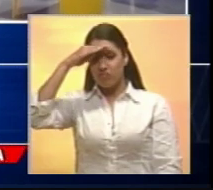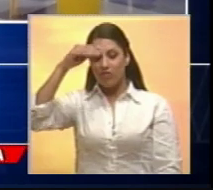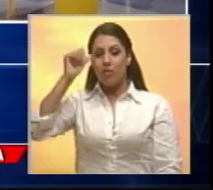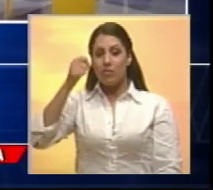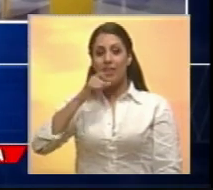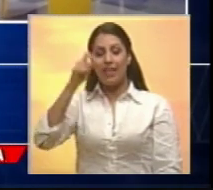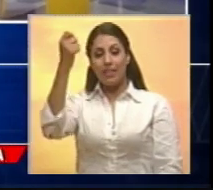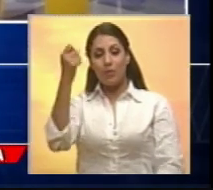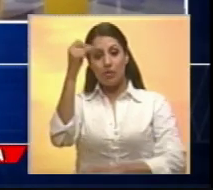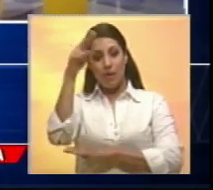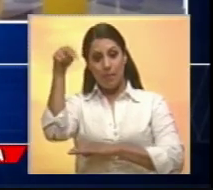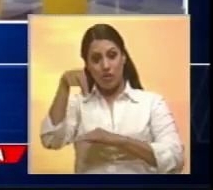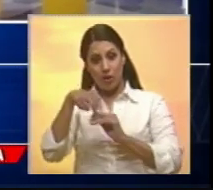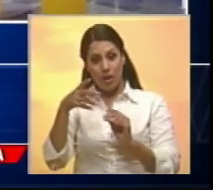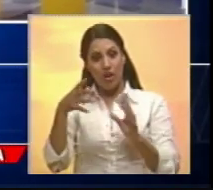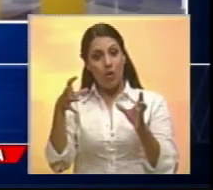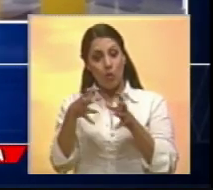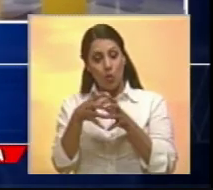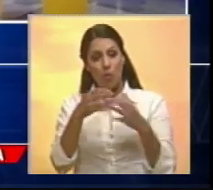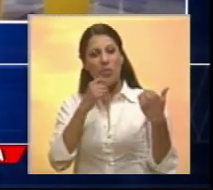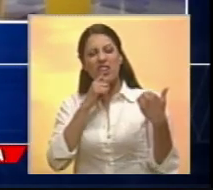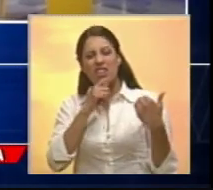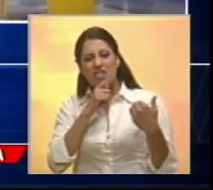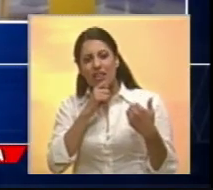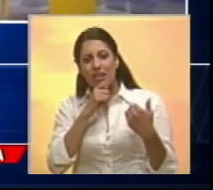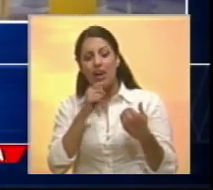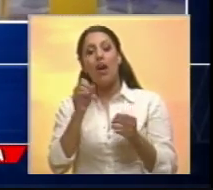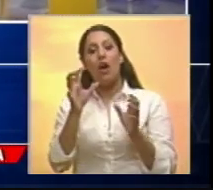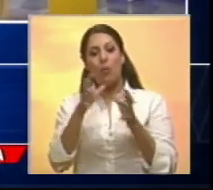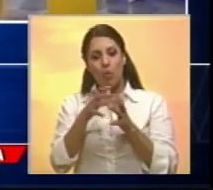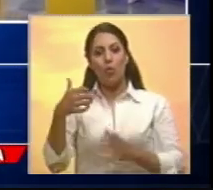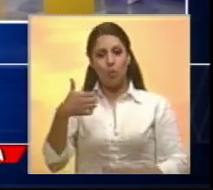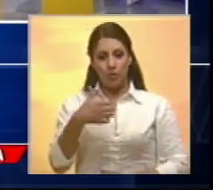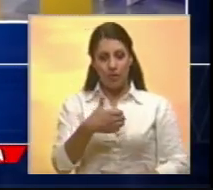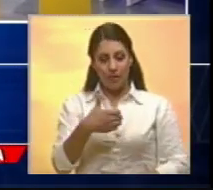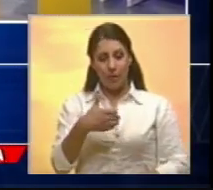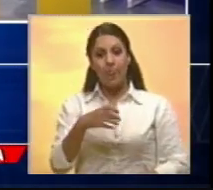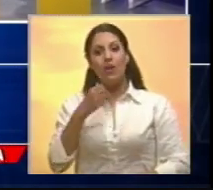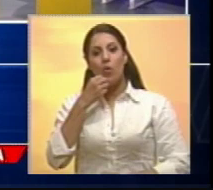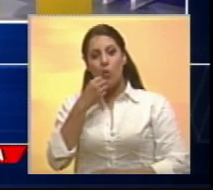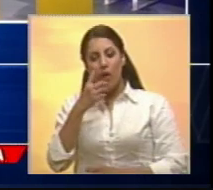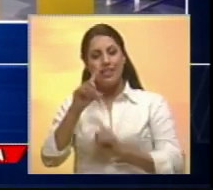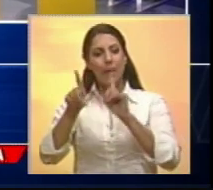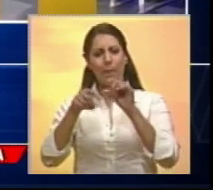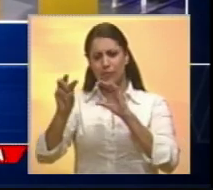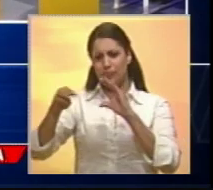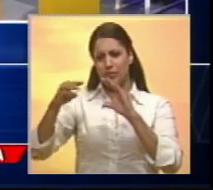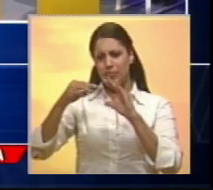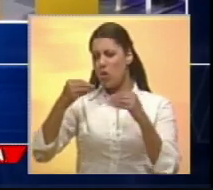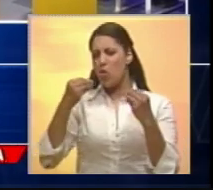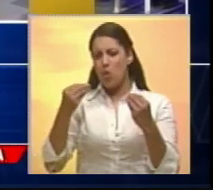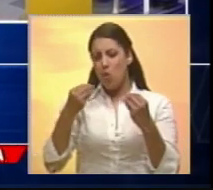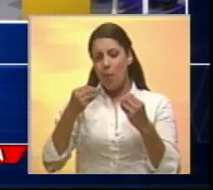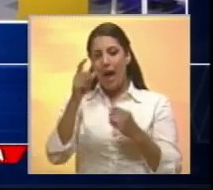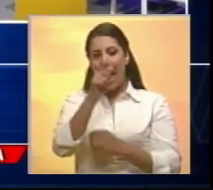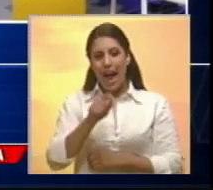Gómez, diputada a la Asamblea Nacional en representación de la Unidad. Los comentarios y preguntas pueden hacerlos a través